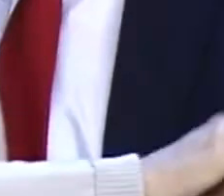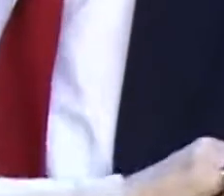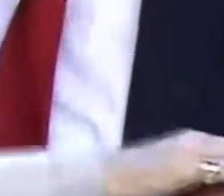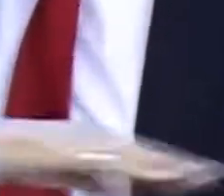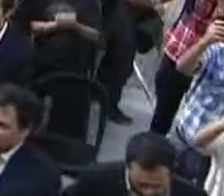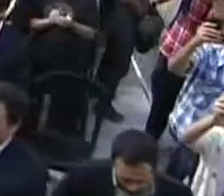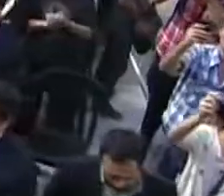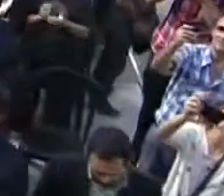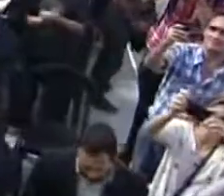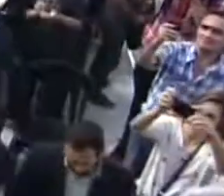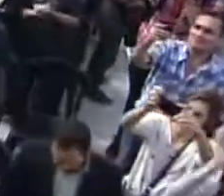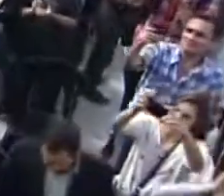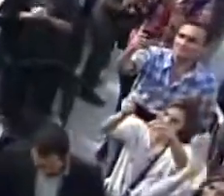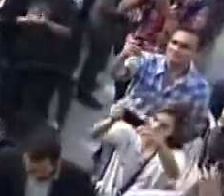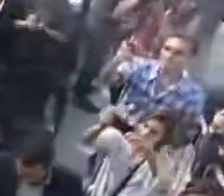Gracias.